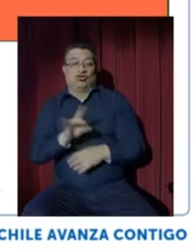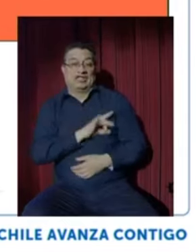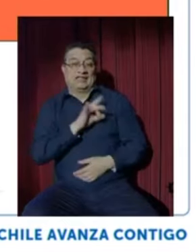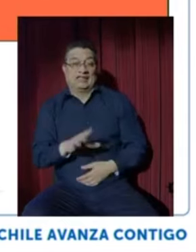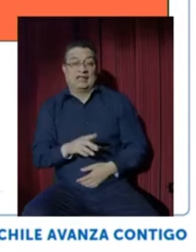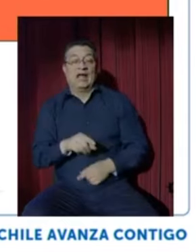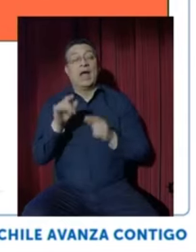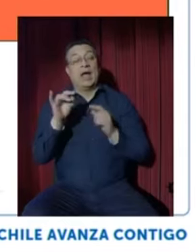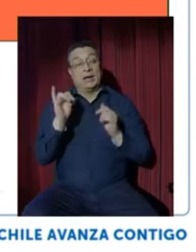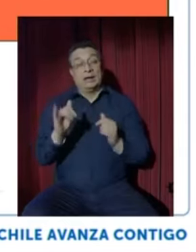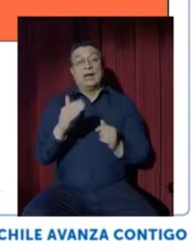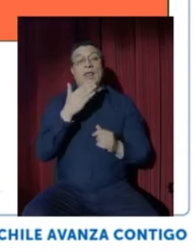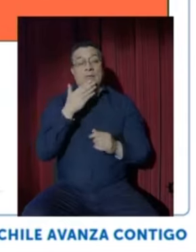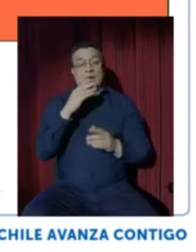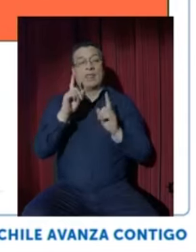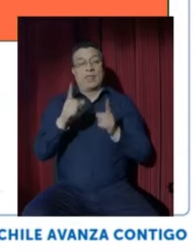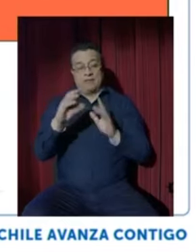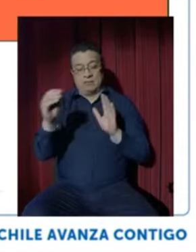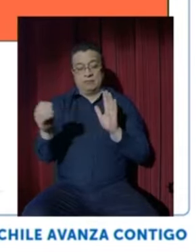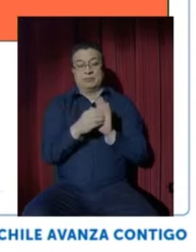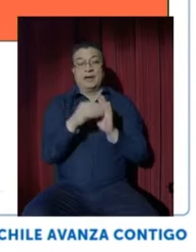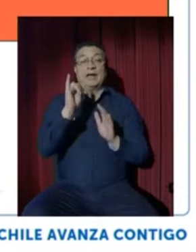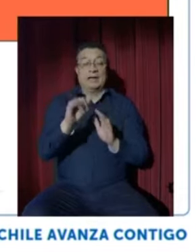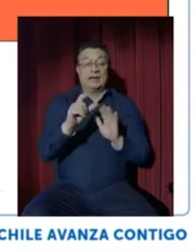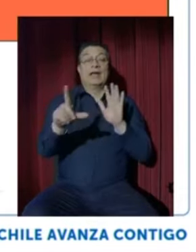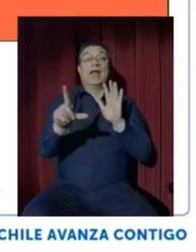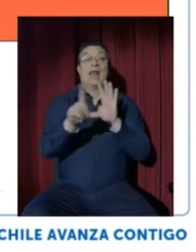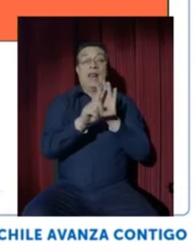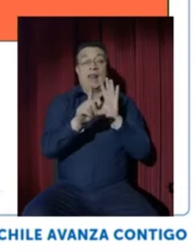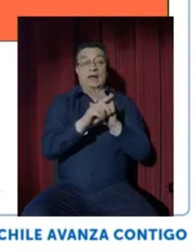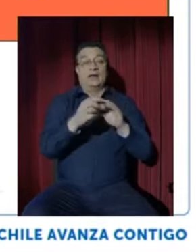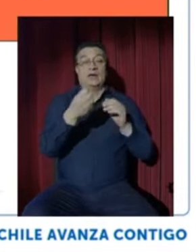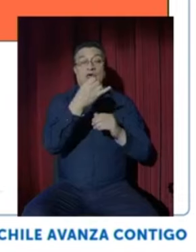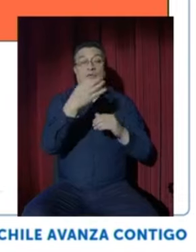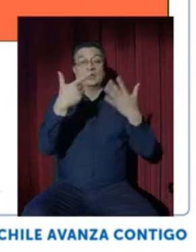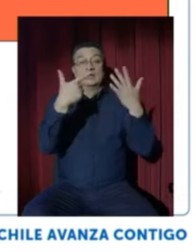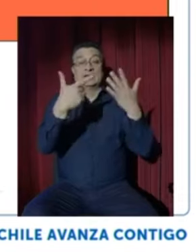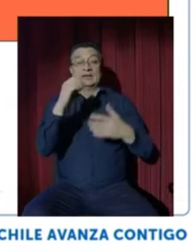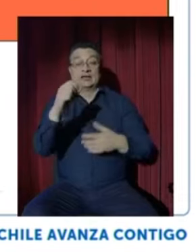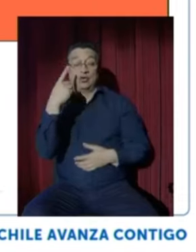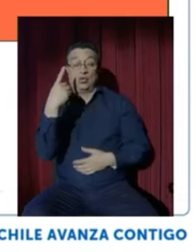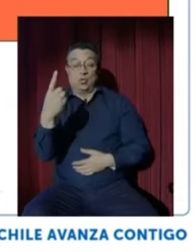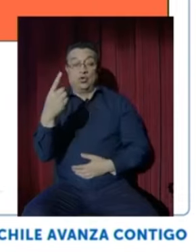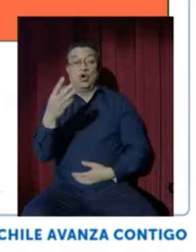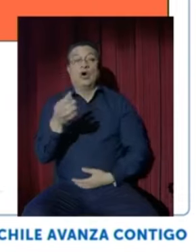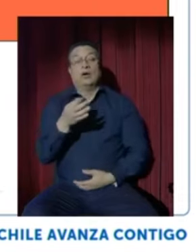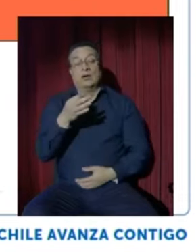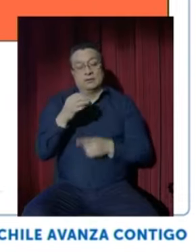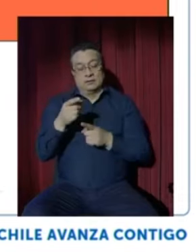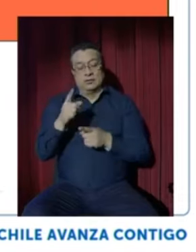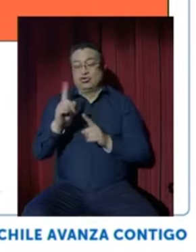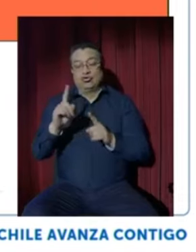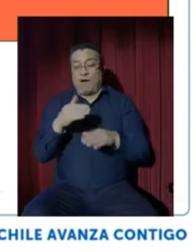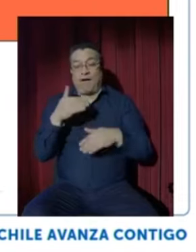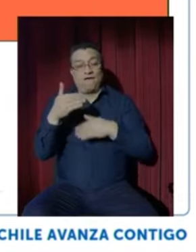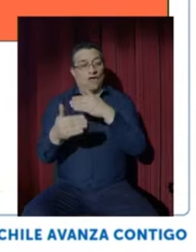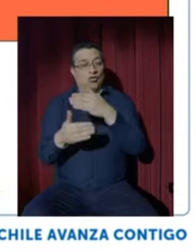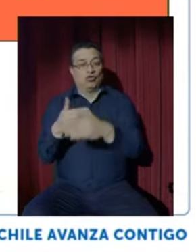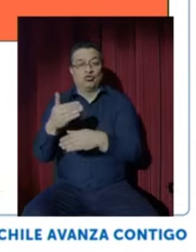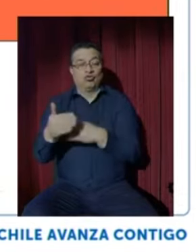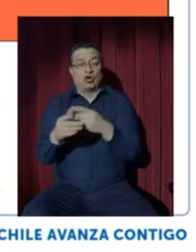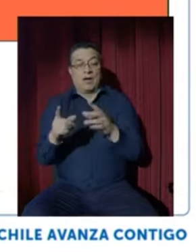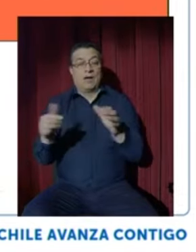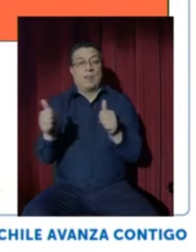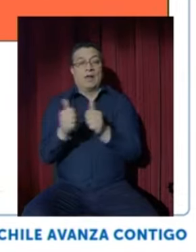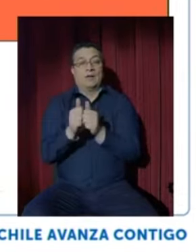eh se debe aplicar y la ley el decreto ley 701 que si bien está no funciona la parte